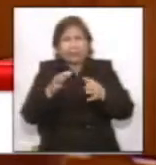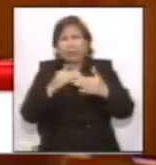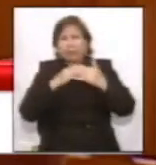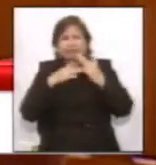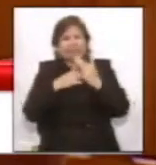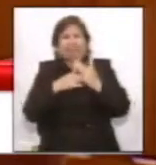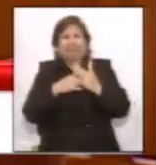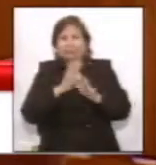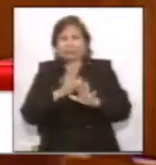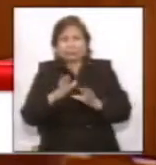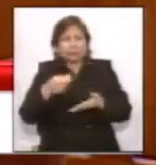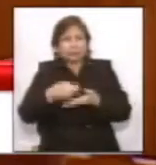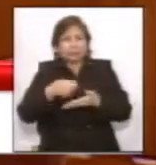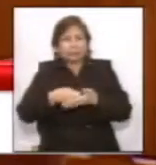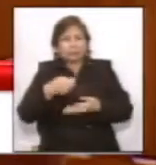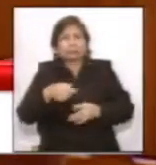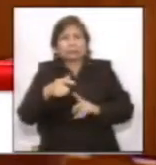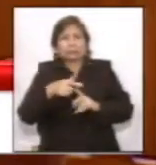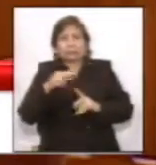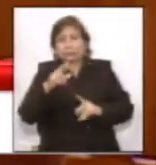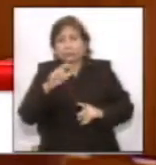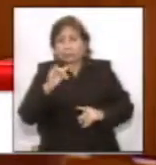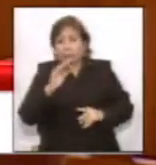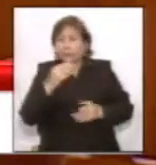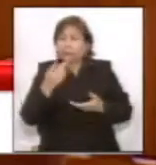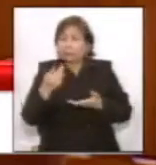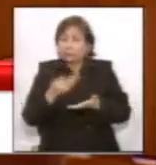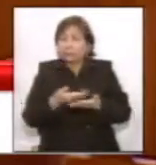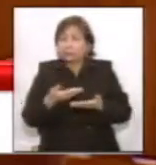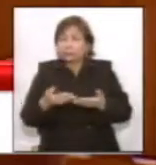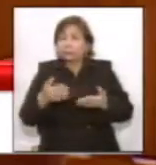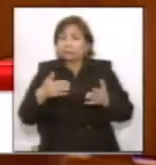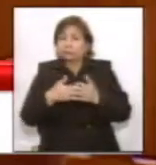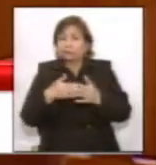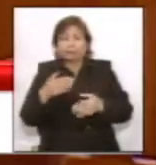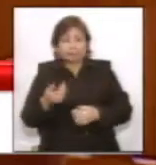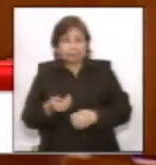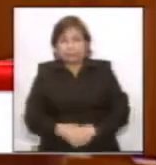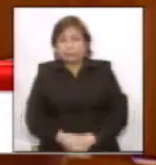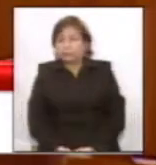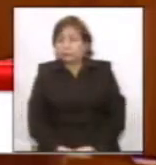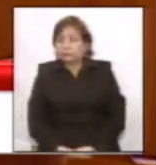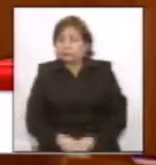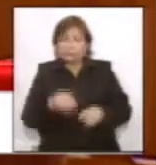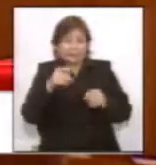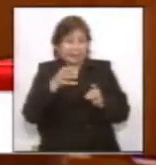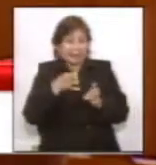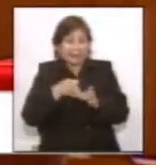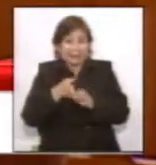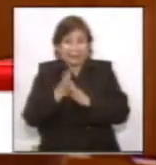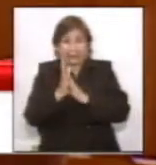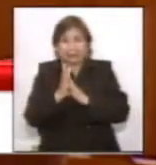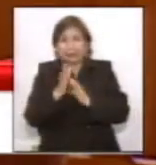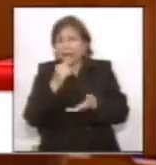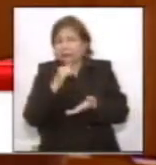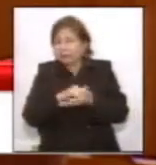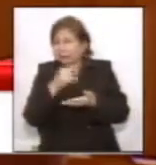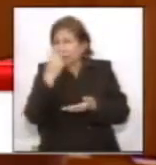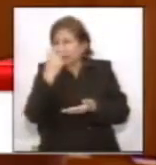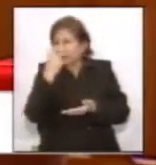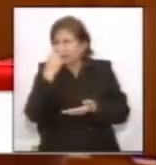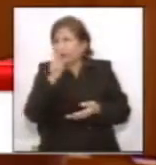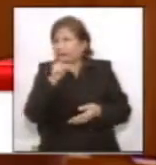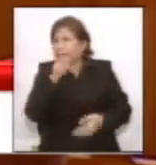evasión y elusión tributaria, herramientas que también permitirán combatir la corrupción. De esta manera, podemos conocer a